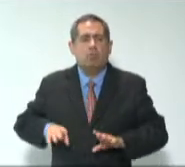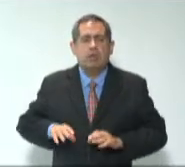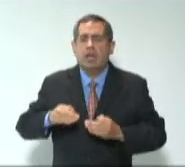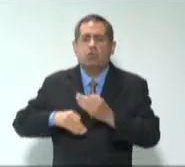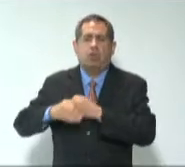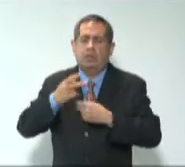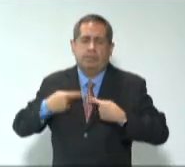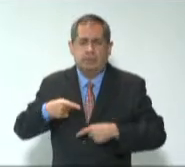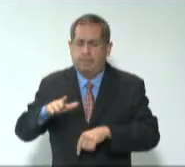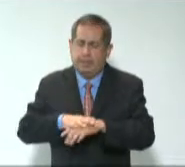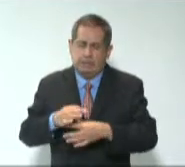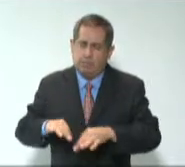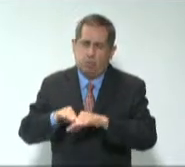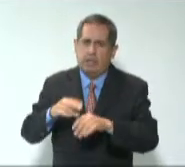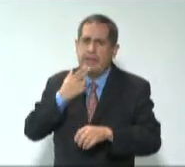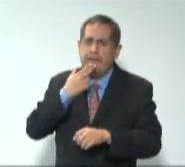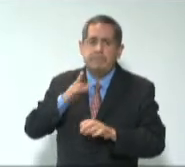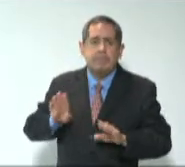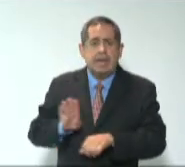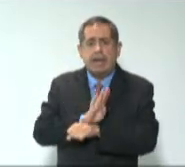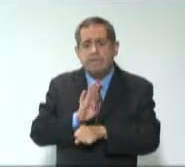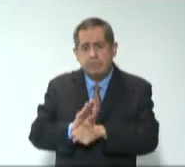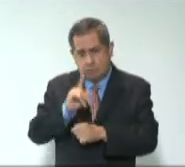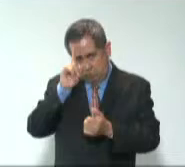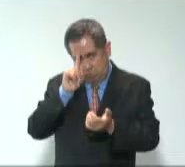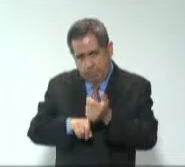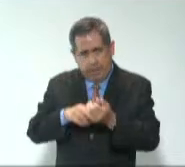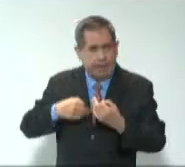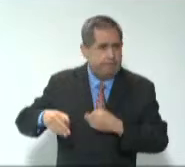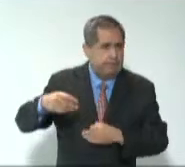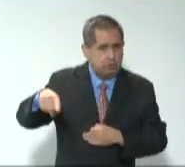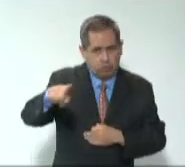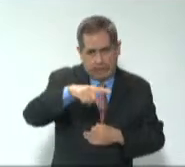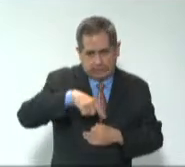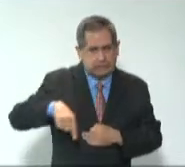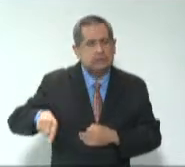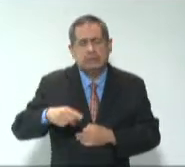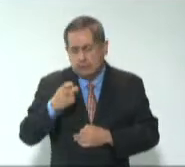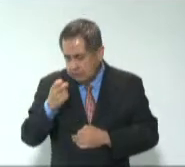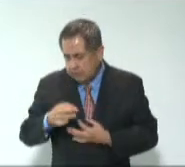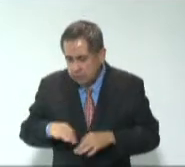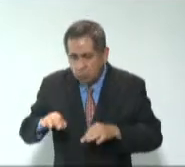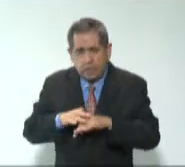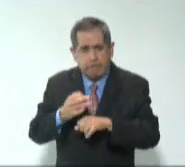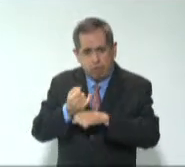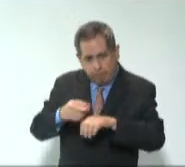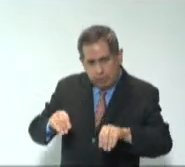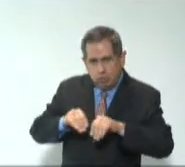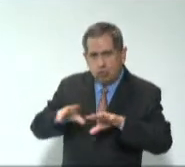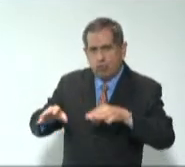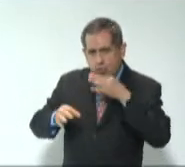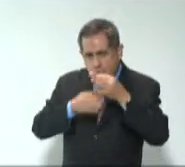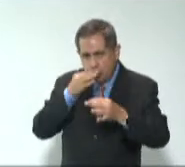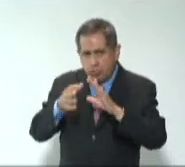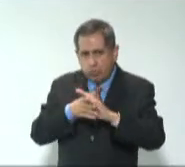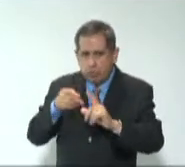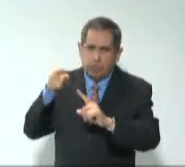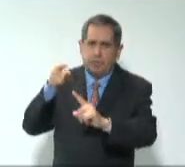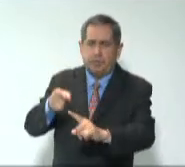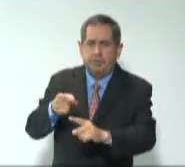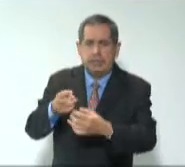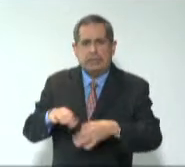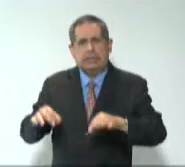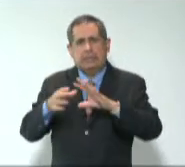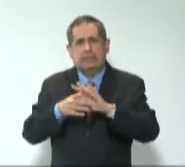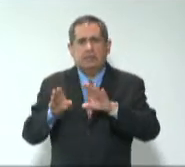Más allá de de los de la de la privacidad o no el interés Público de hacer llegar la información todos los portales que están